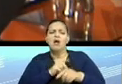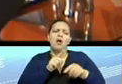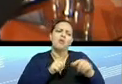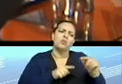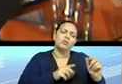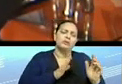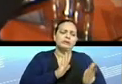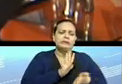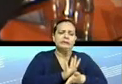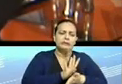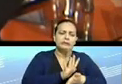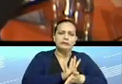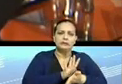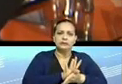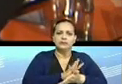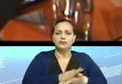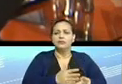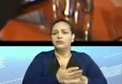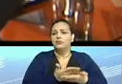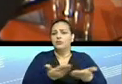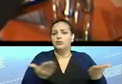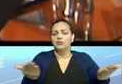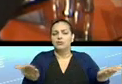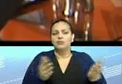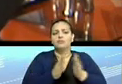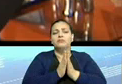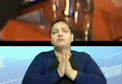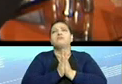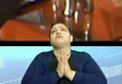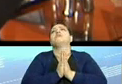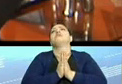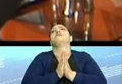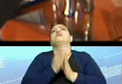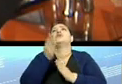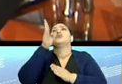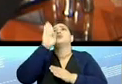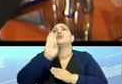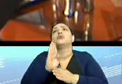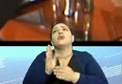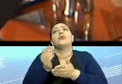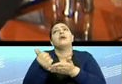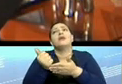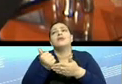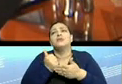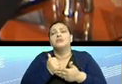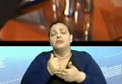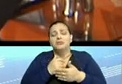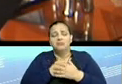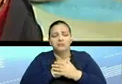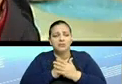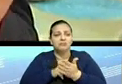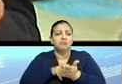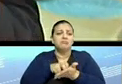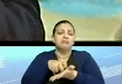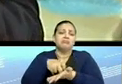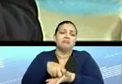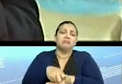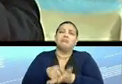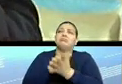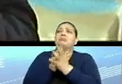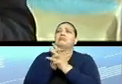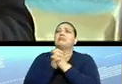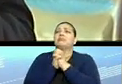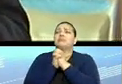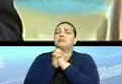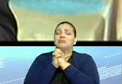entero dobló sus rodillas ante este enemigo invisible, un enemigo que se nos